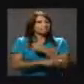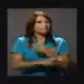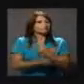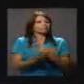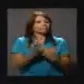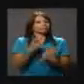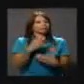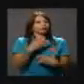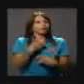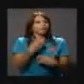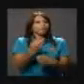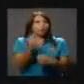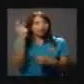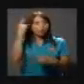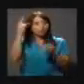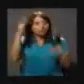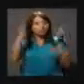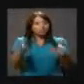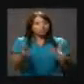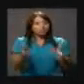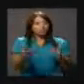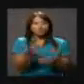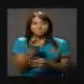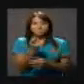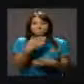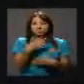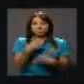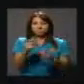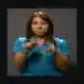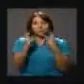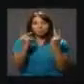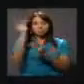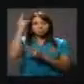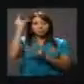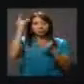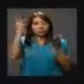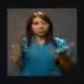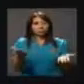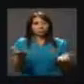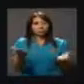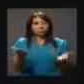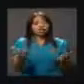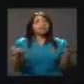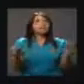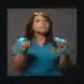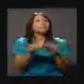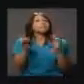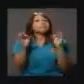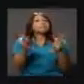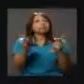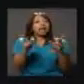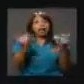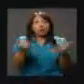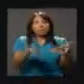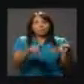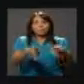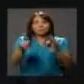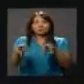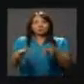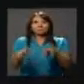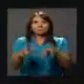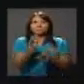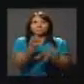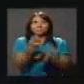en los políticos y en los partidos políticos y algo muchísimo más grave está desconfiando del sistema